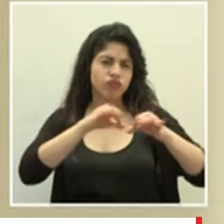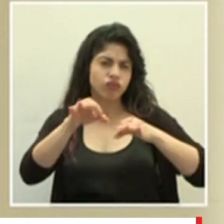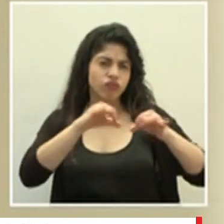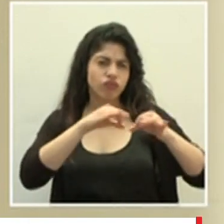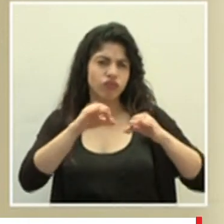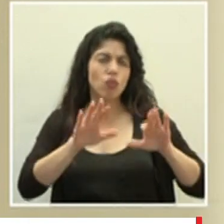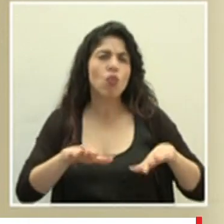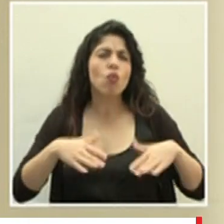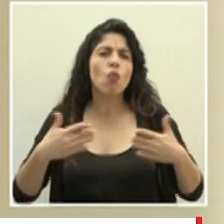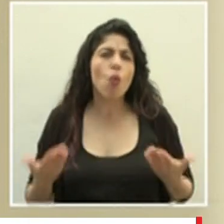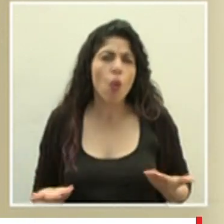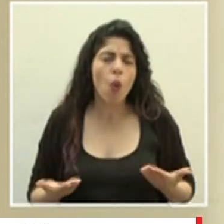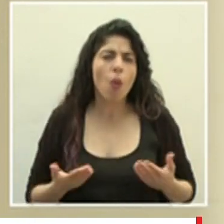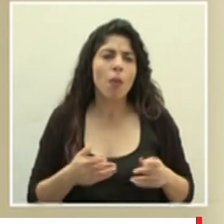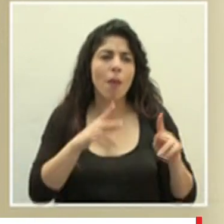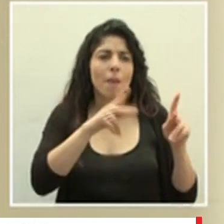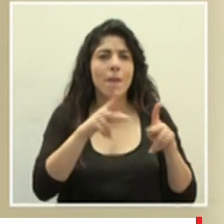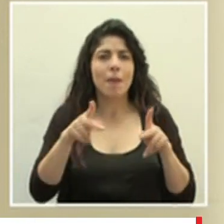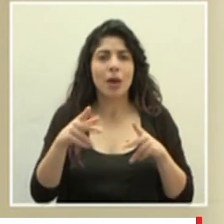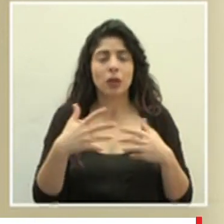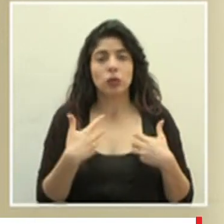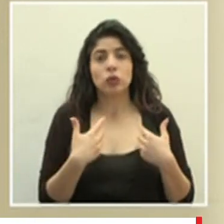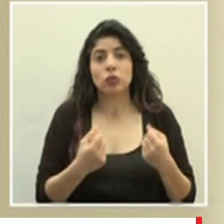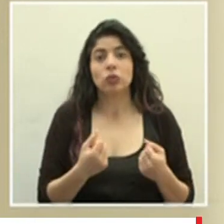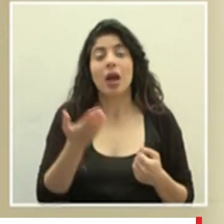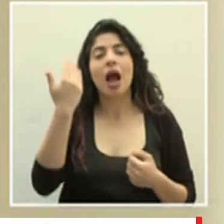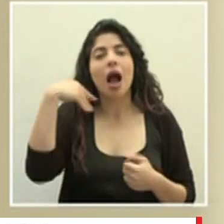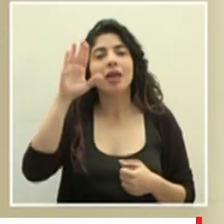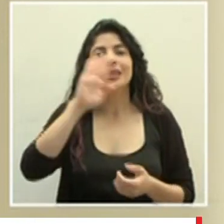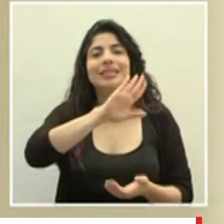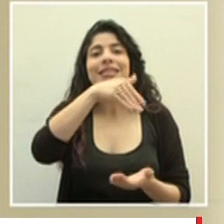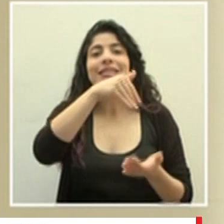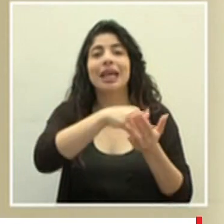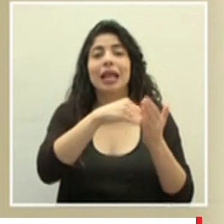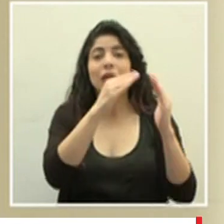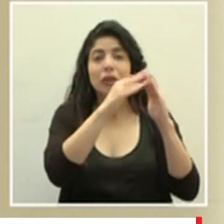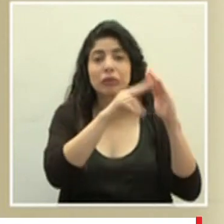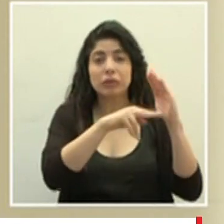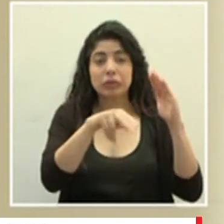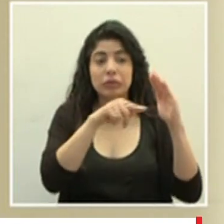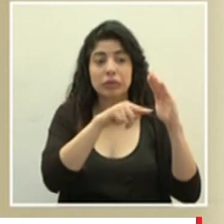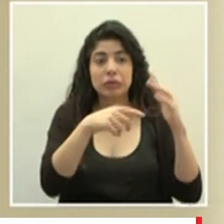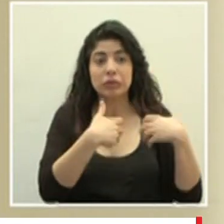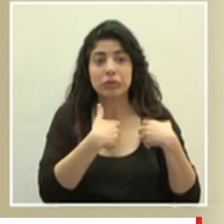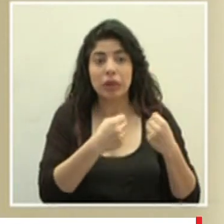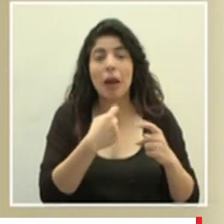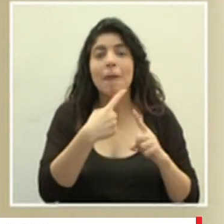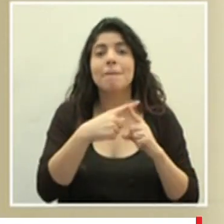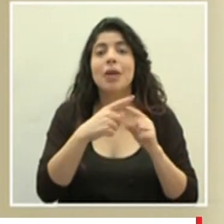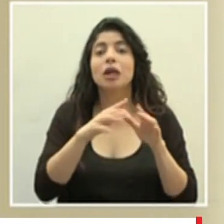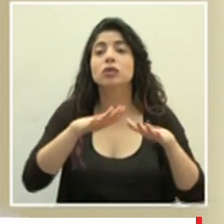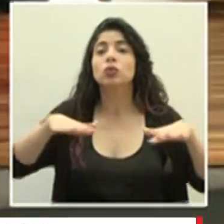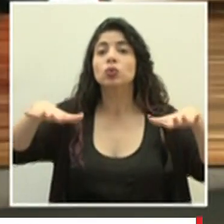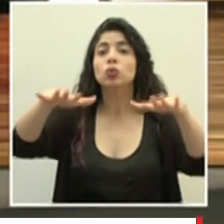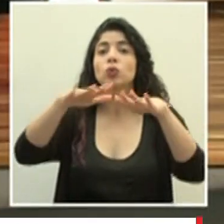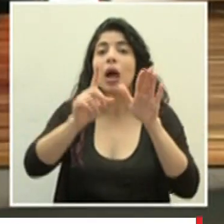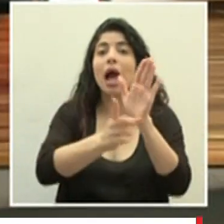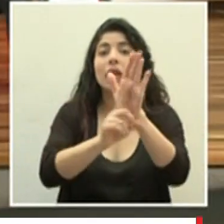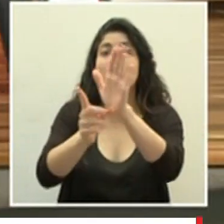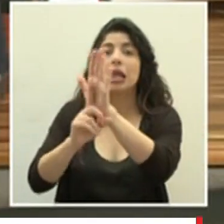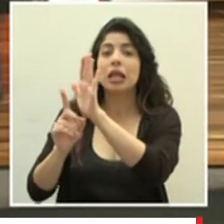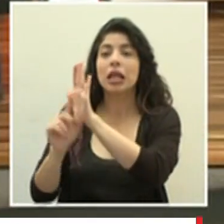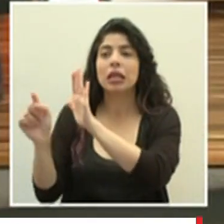la recuperación de personas que se mantenían en un centro de aislamiento y los cambios de las alertas en algunas zonas.